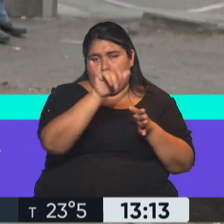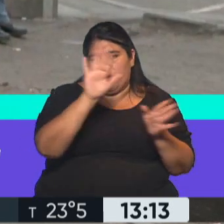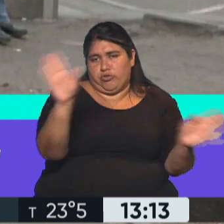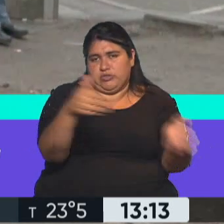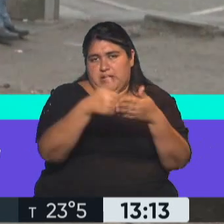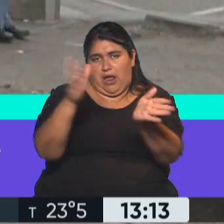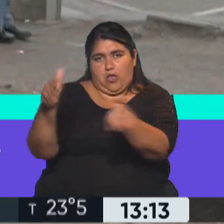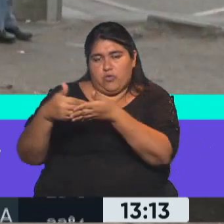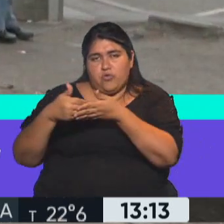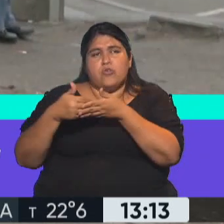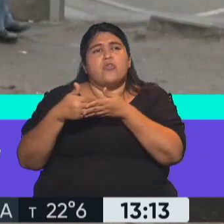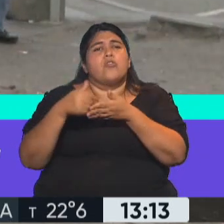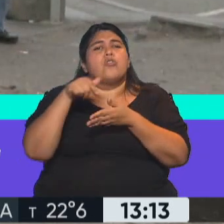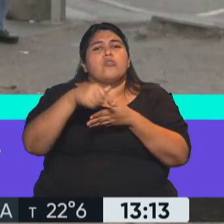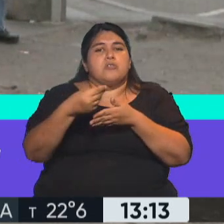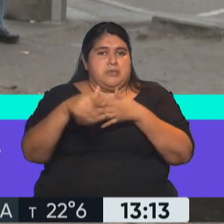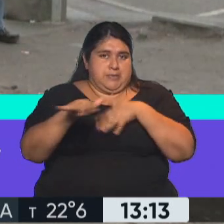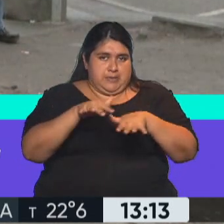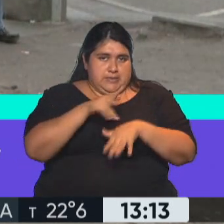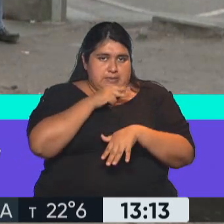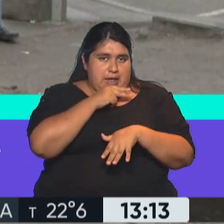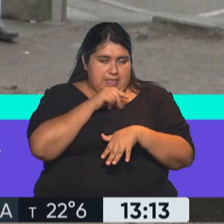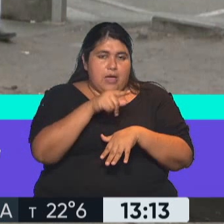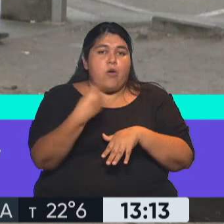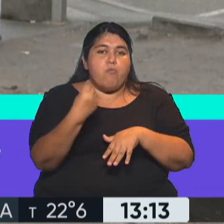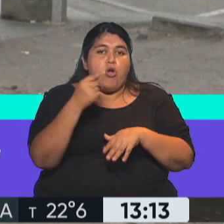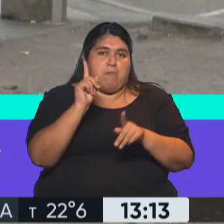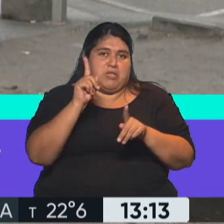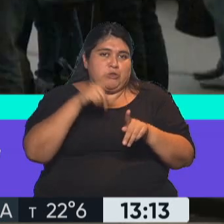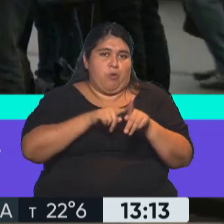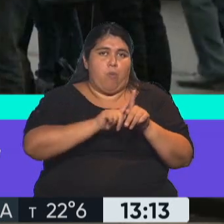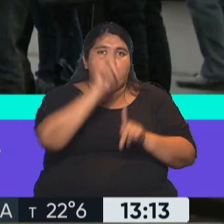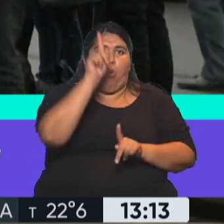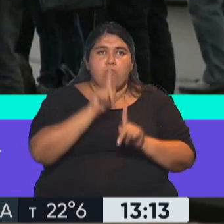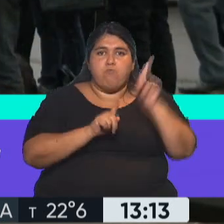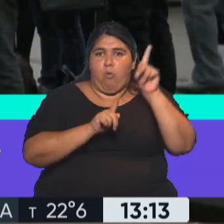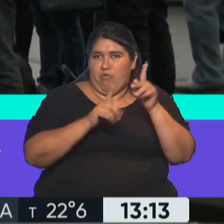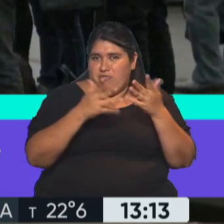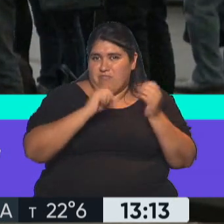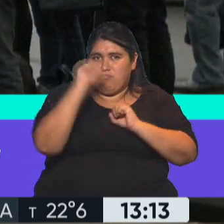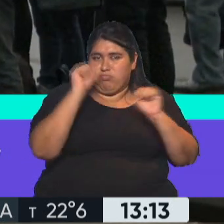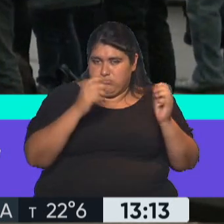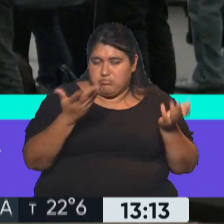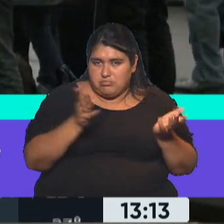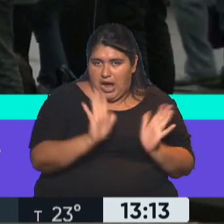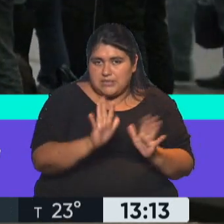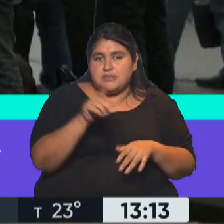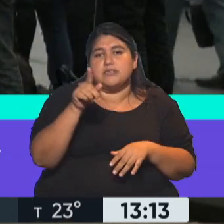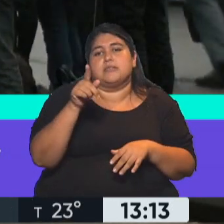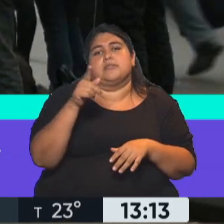aeropuertos ucranianos no están operando, justamente por los bombardeos rusos. Y como ustedes saben, sí, ha habido